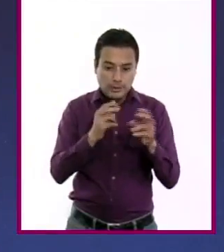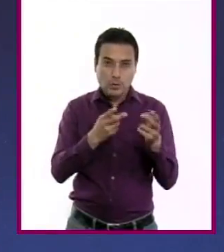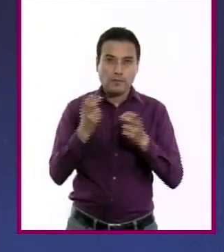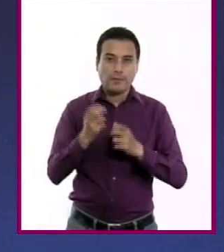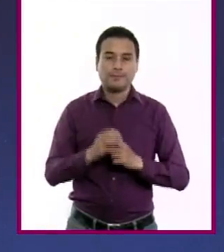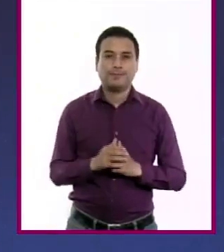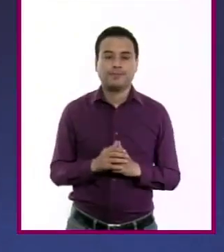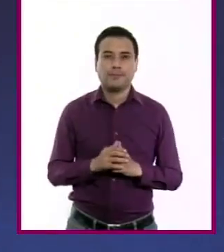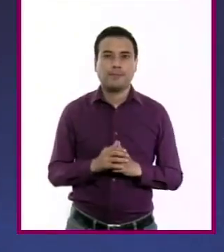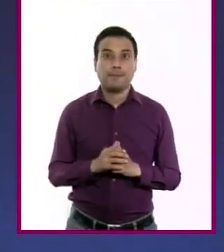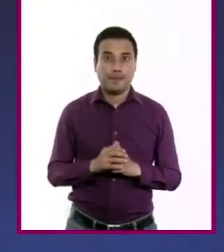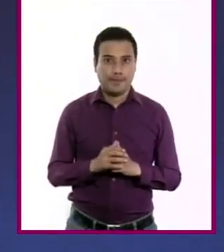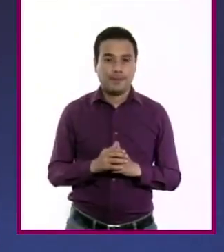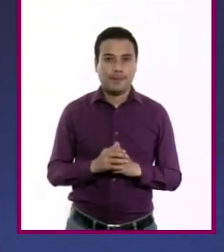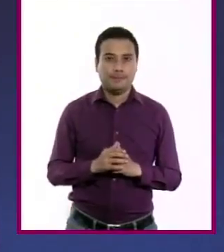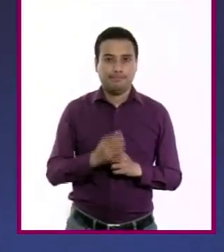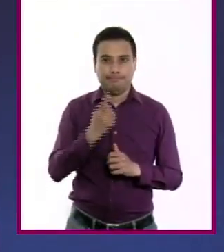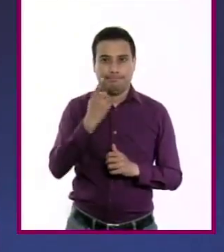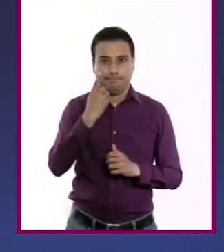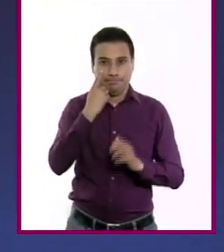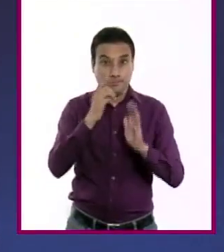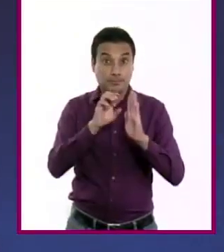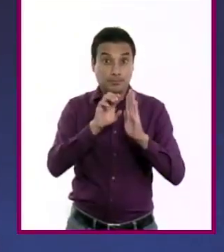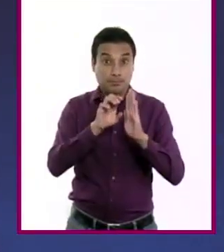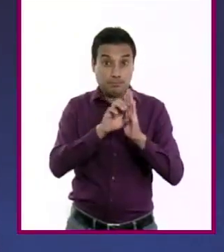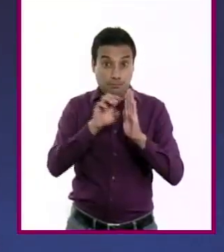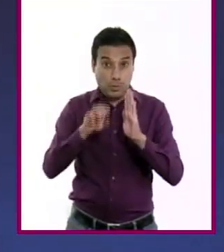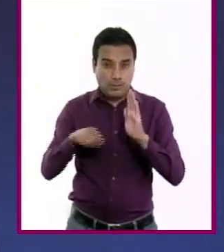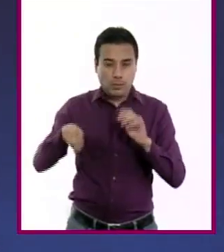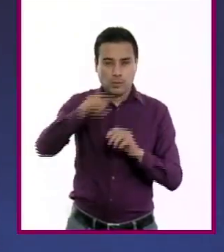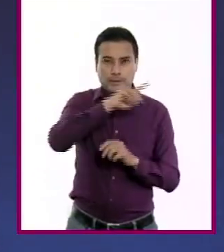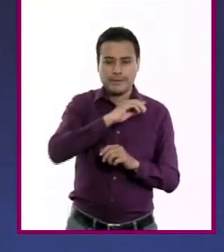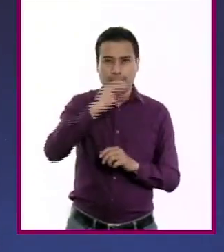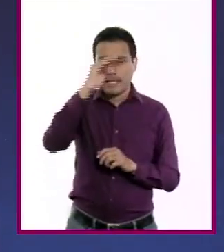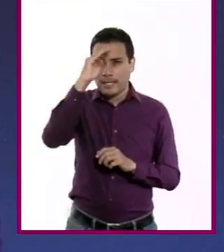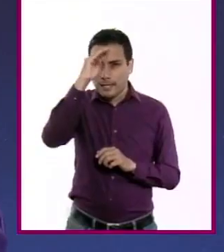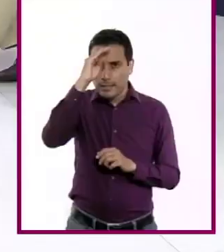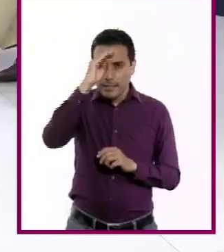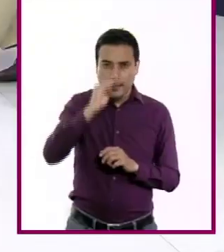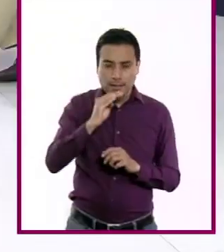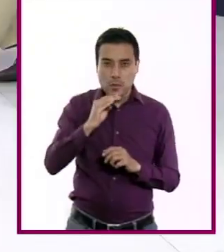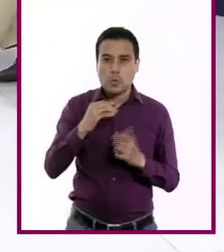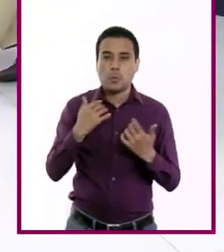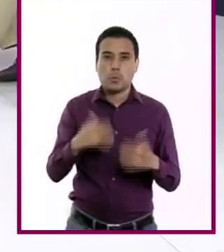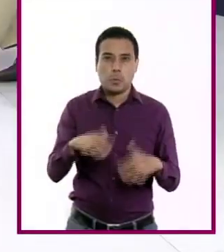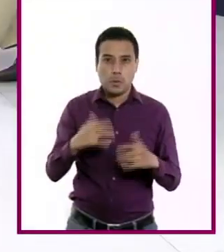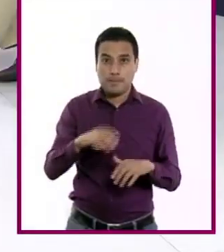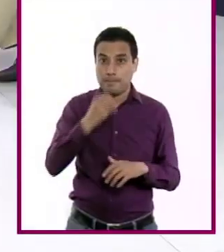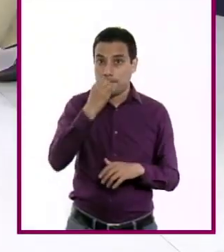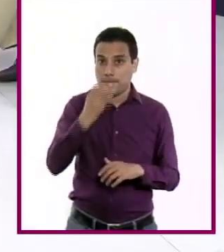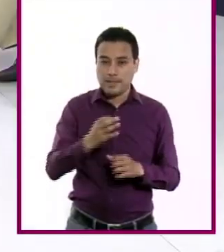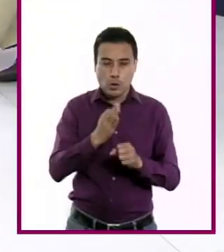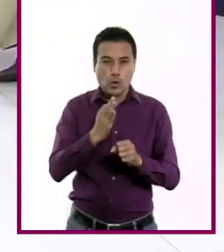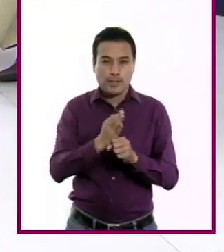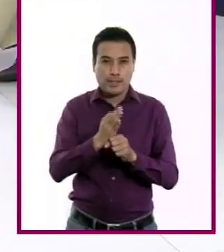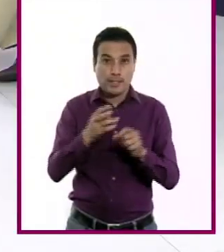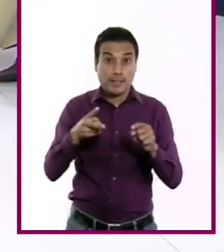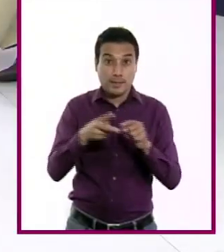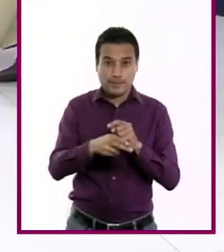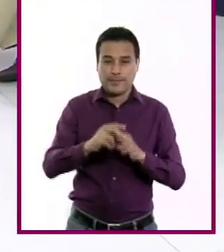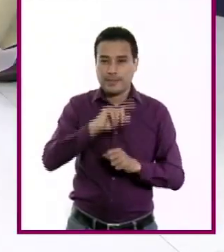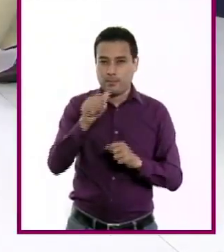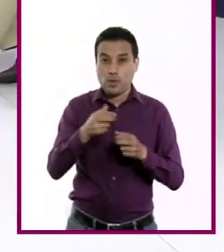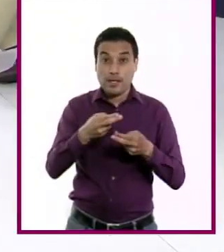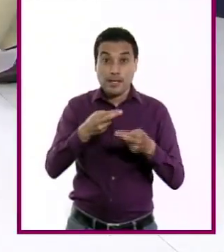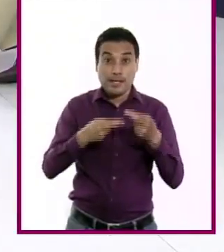¡Cuánta información! Si ustedes están como yo poniendo sus ideas en orden y aprendiendo mucho, les invito entonces a hacer una pausa. Porque